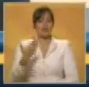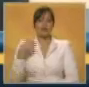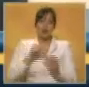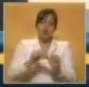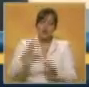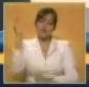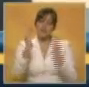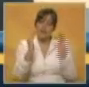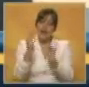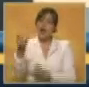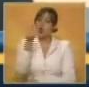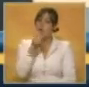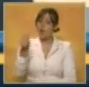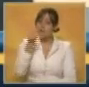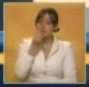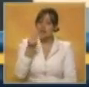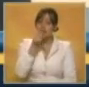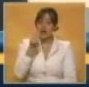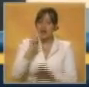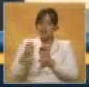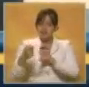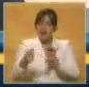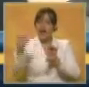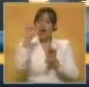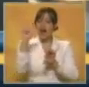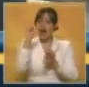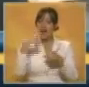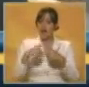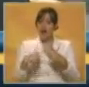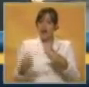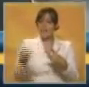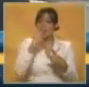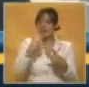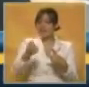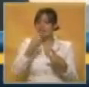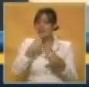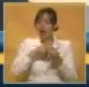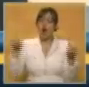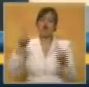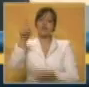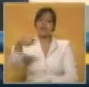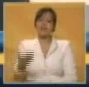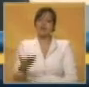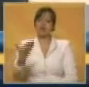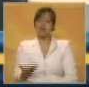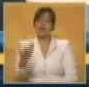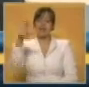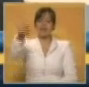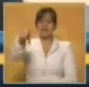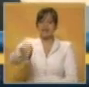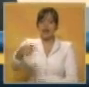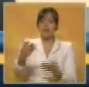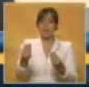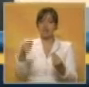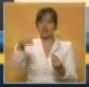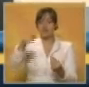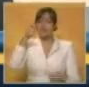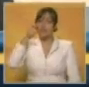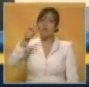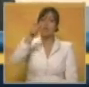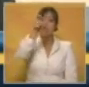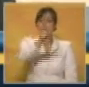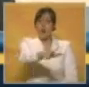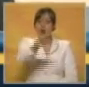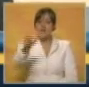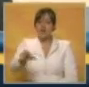llegando alimentos no perecederos, agua potable, medicinas y otros insumos importantes que necesita mucho este pueblo de Haití, que